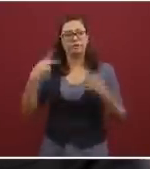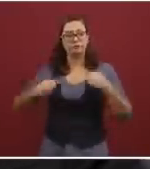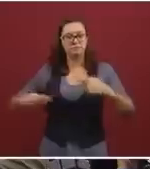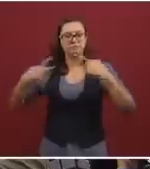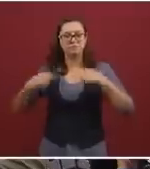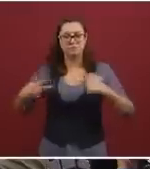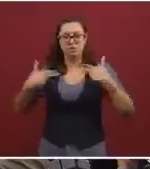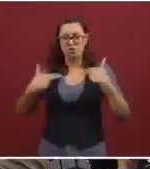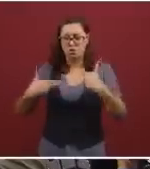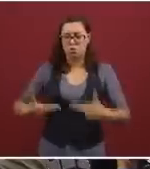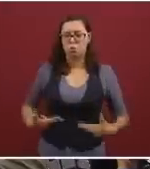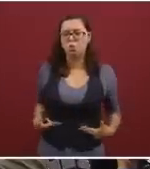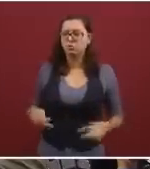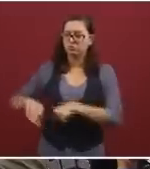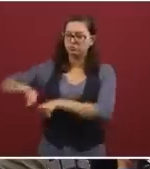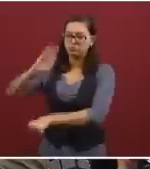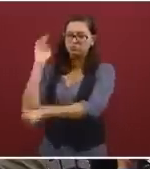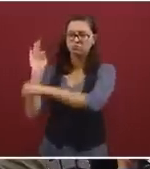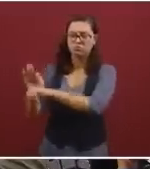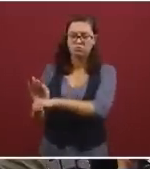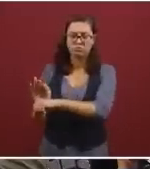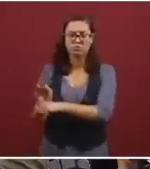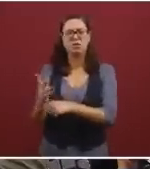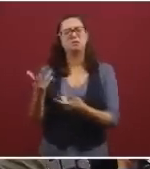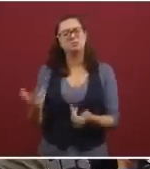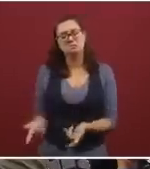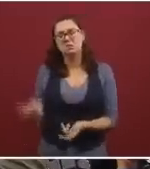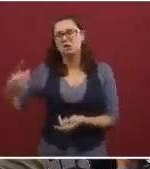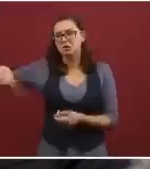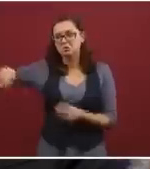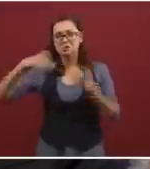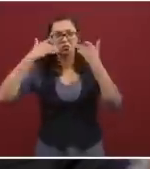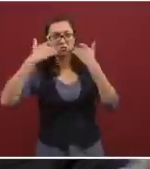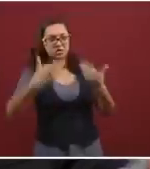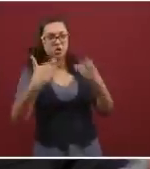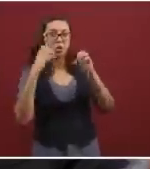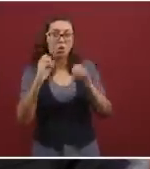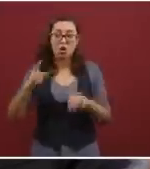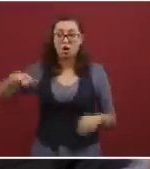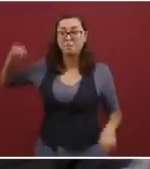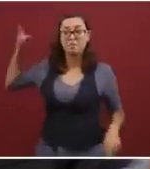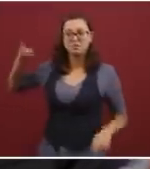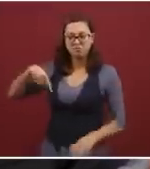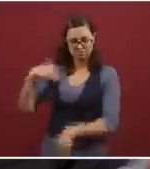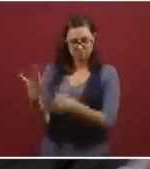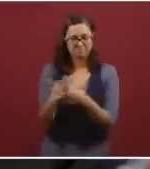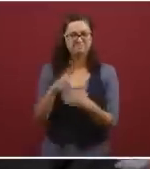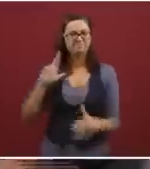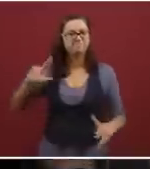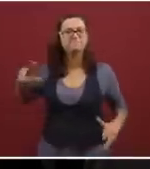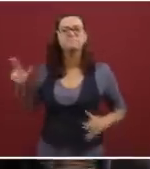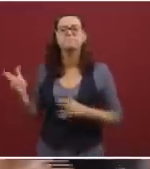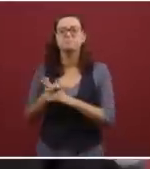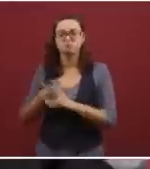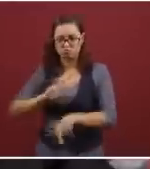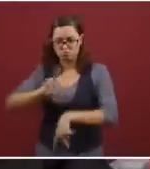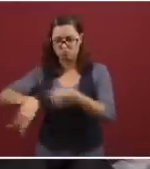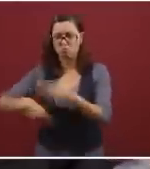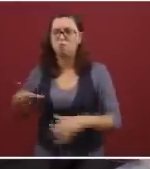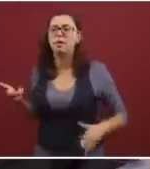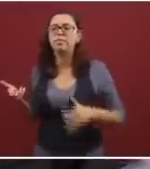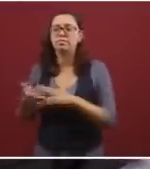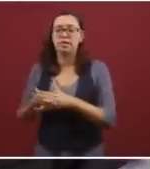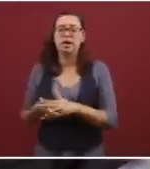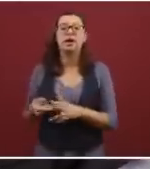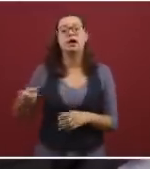de testigos y de personas amenazadas de muerte. Entonces, esto lo